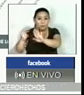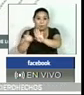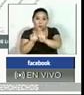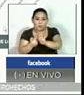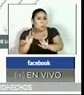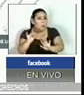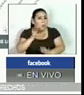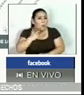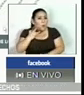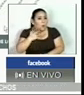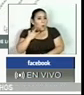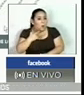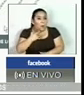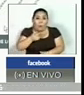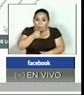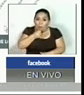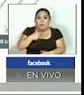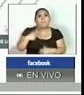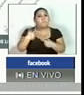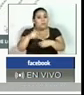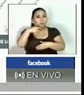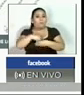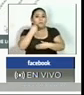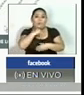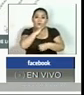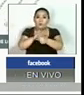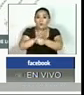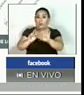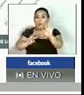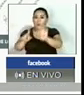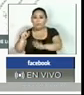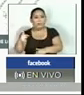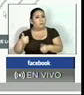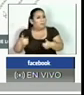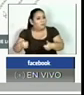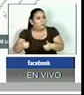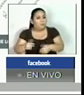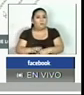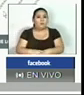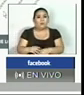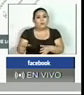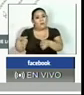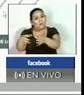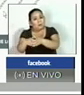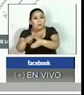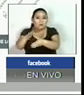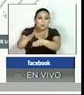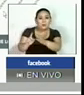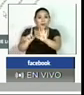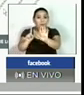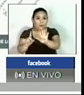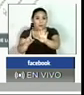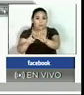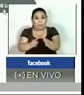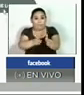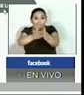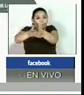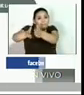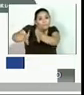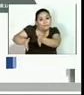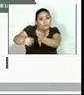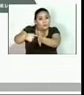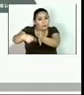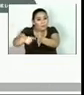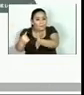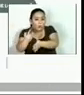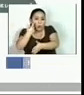asintomáticas, 71 en condición estable, muchos en condición moderada están 6. Luego tenemos los casos